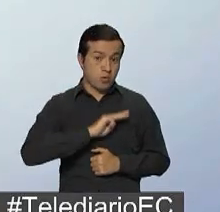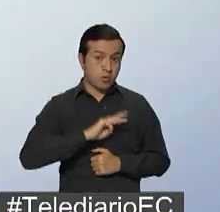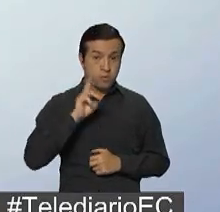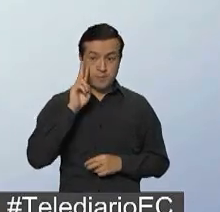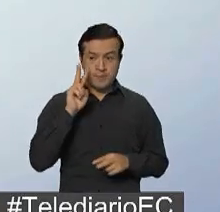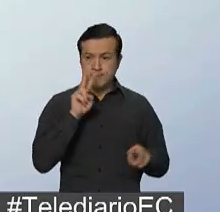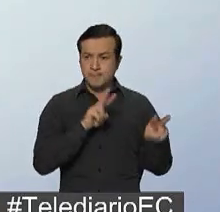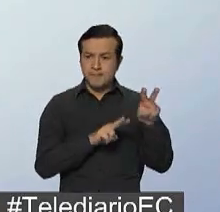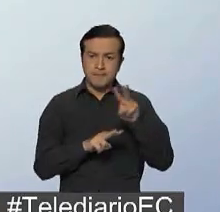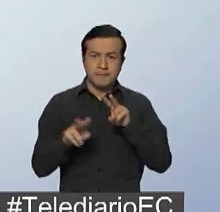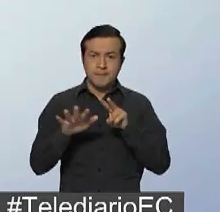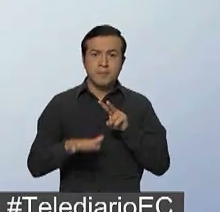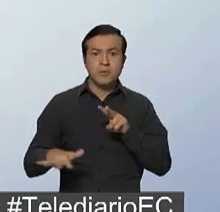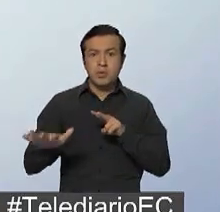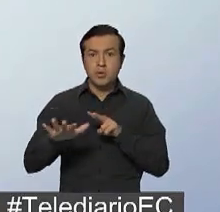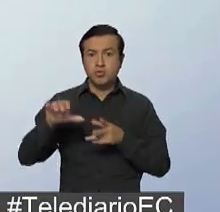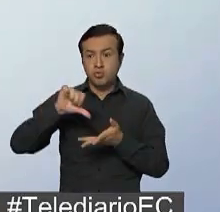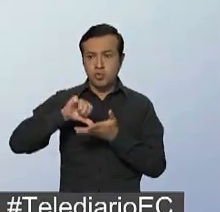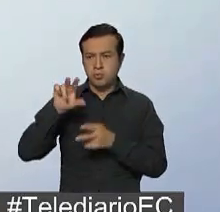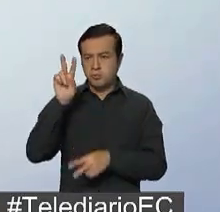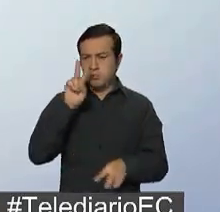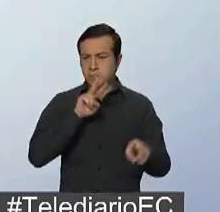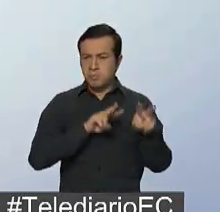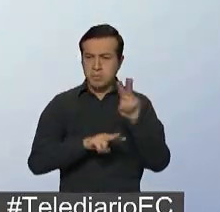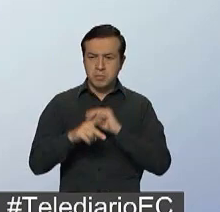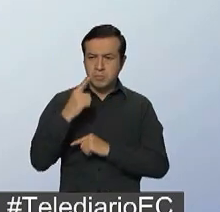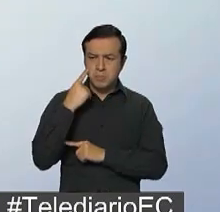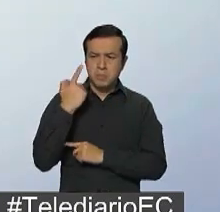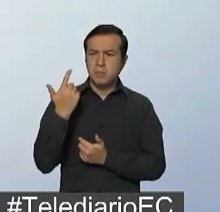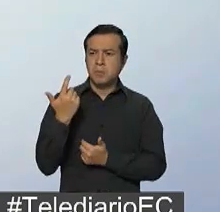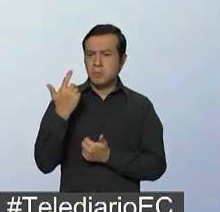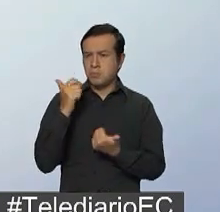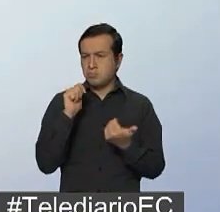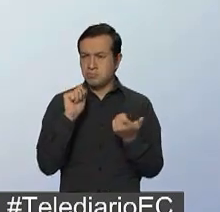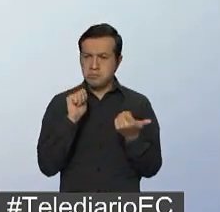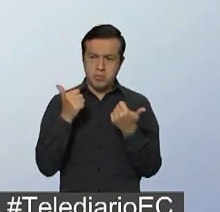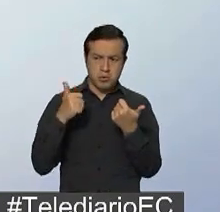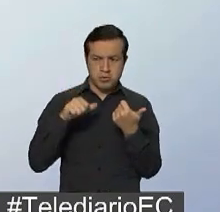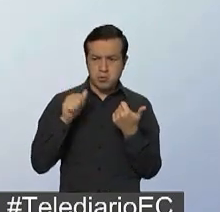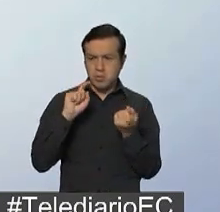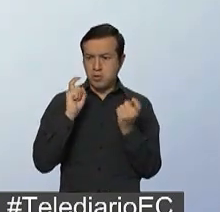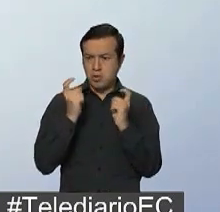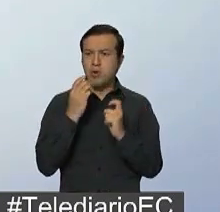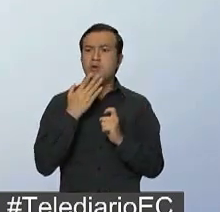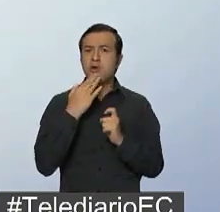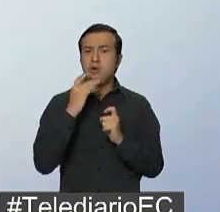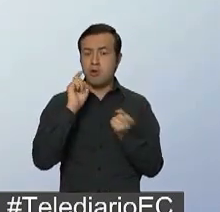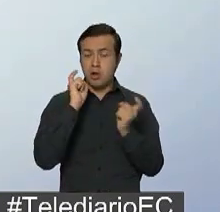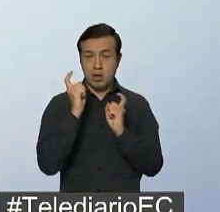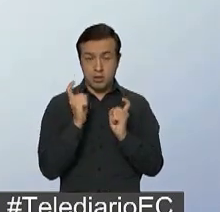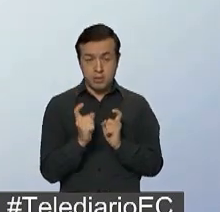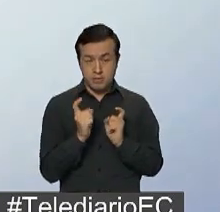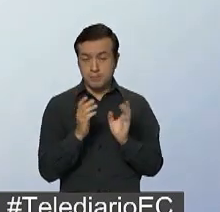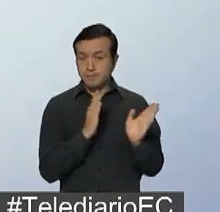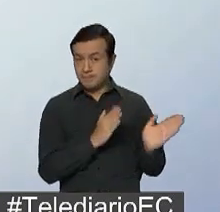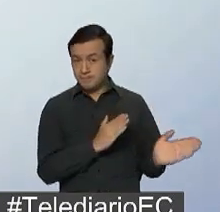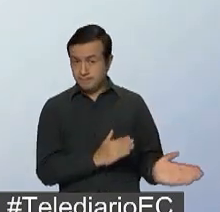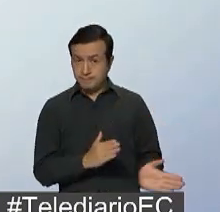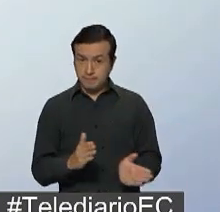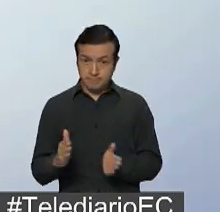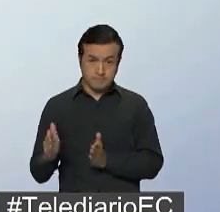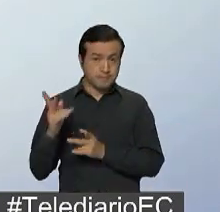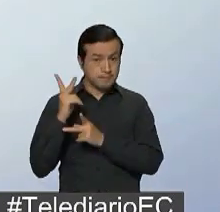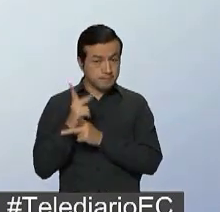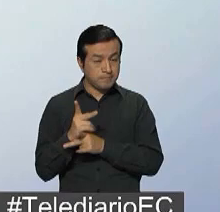analizar la situación en su jurisdicción de si las condiciones son favorables para retomar cierto tipo de actividades con las